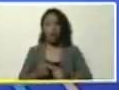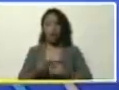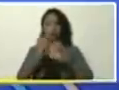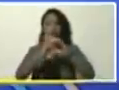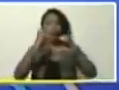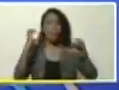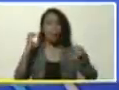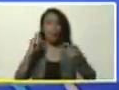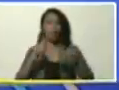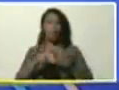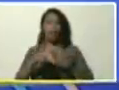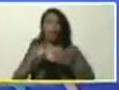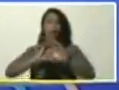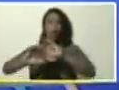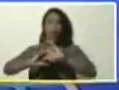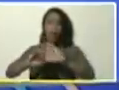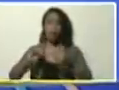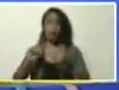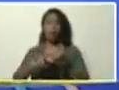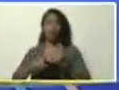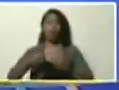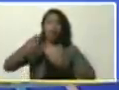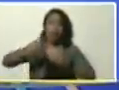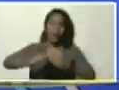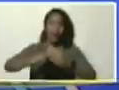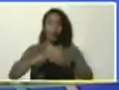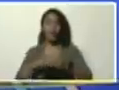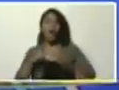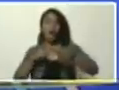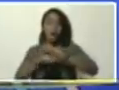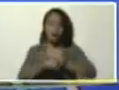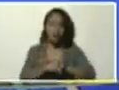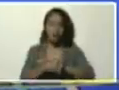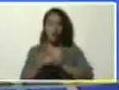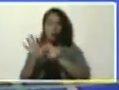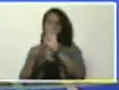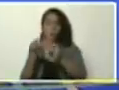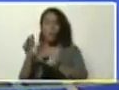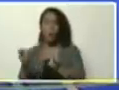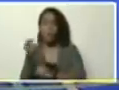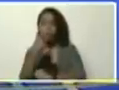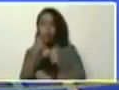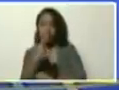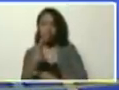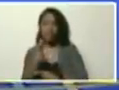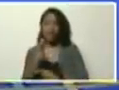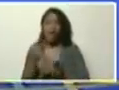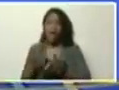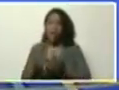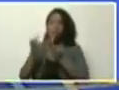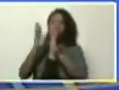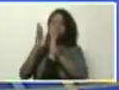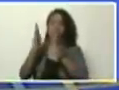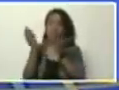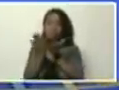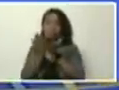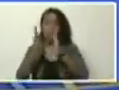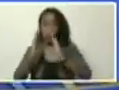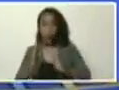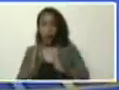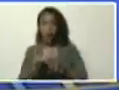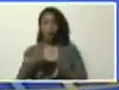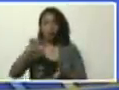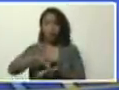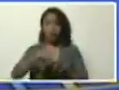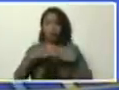las telecomunicaciones, en el gas, en el acceso a las medicinas, en la infraestructura de las escuelas, de los centros